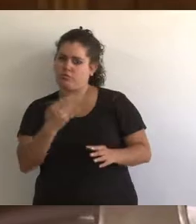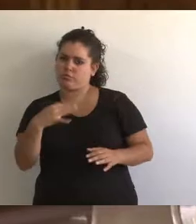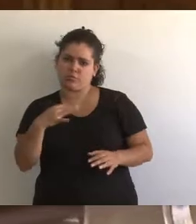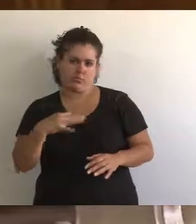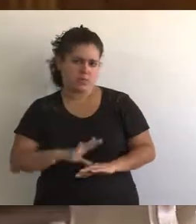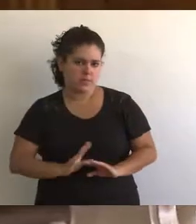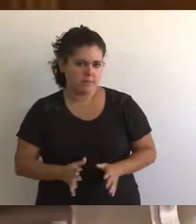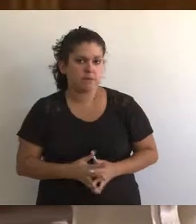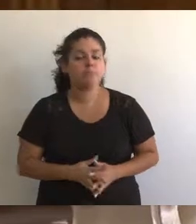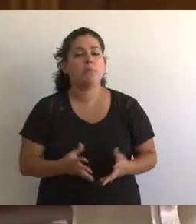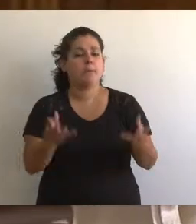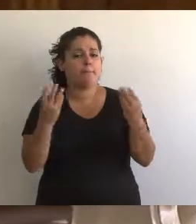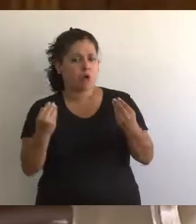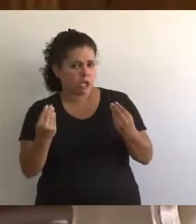privadas.